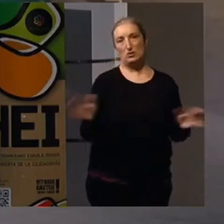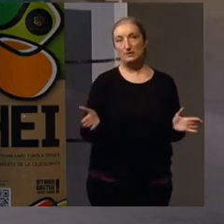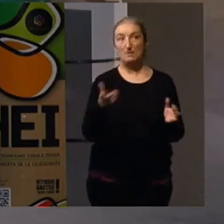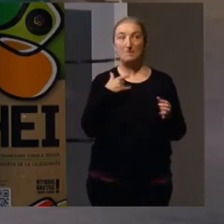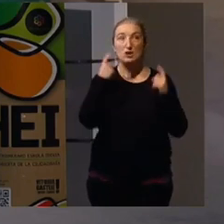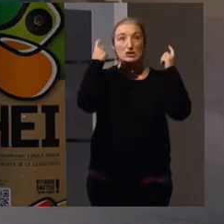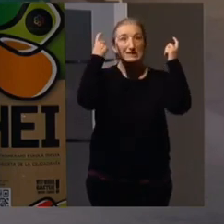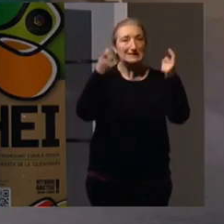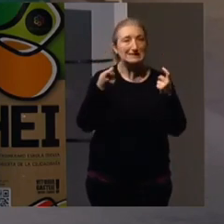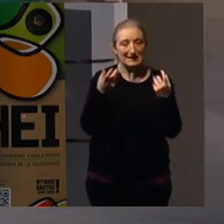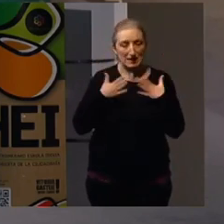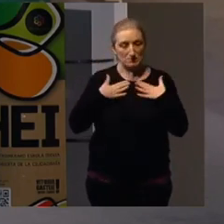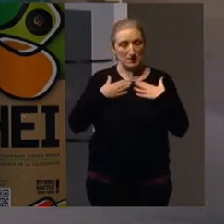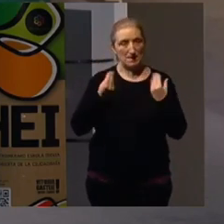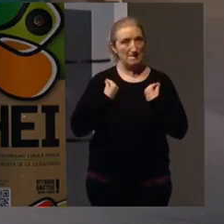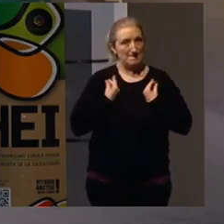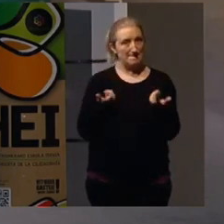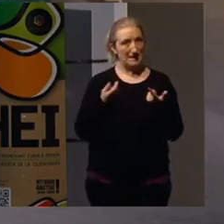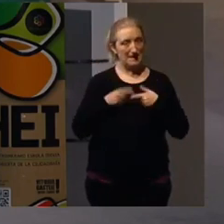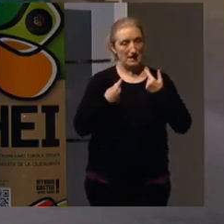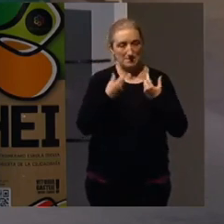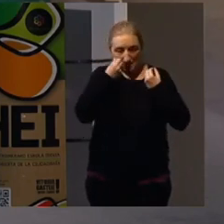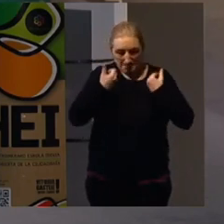luego a la hora de intentar entender su proceso vital y su